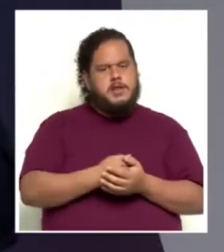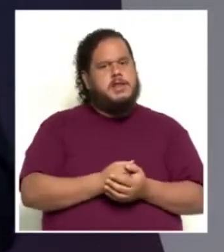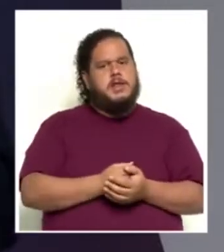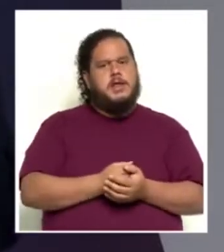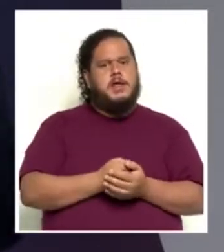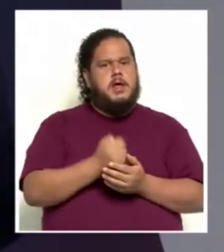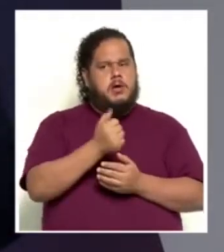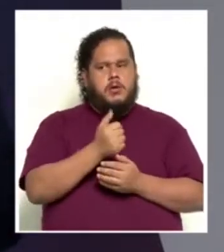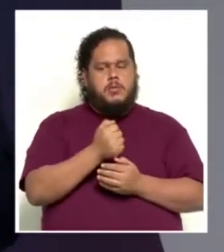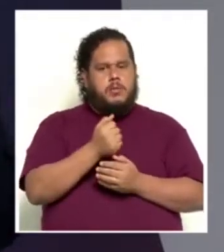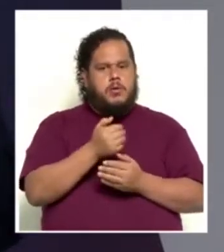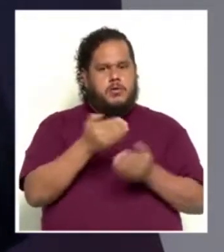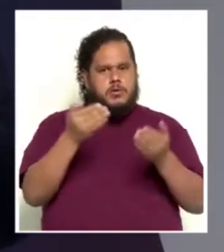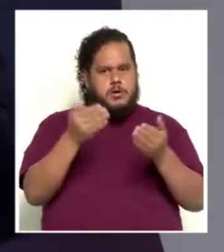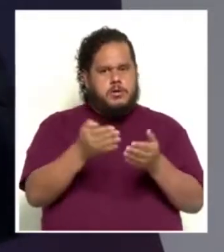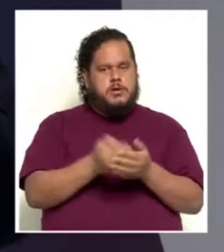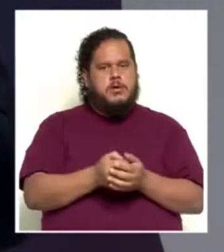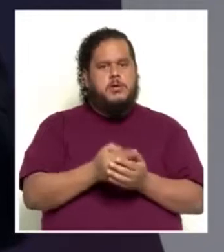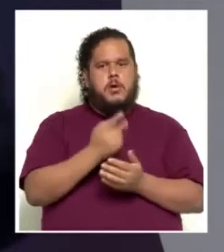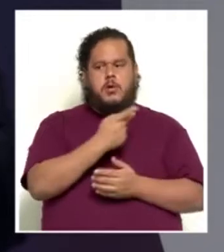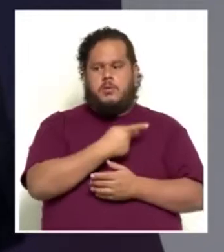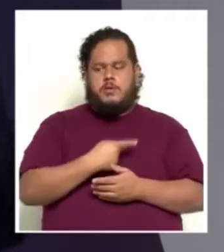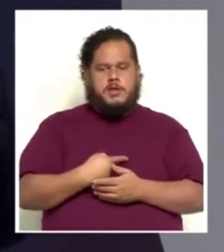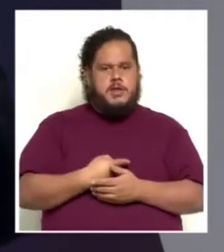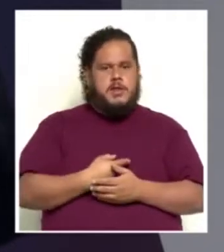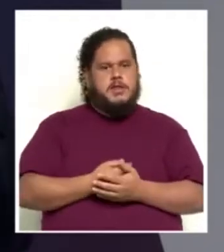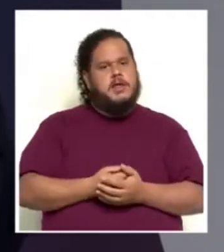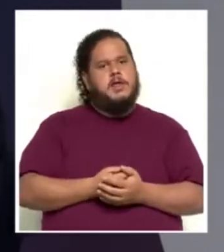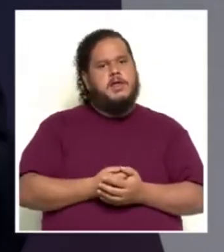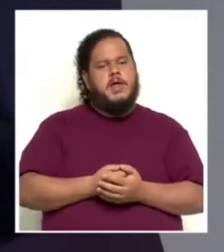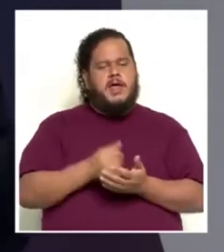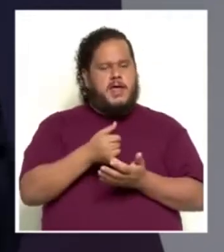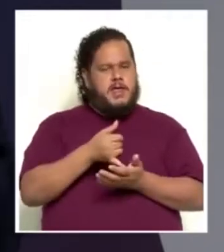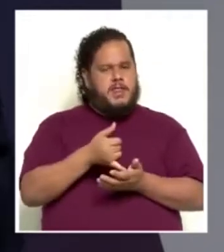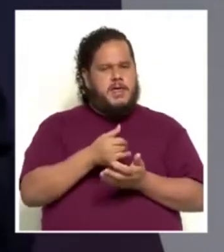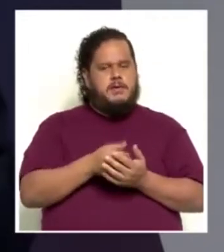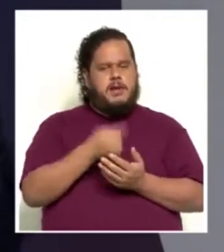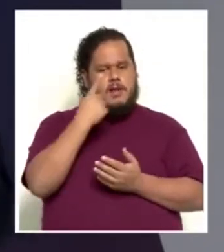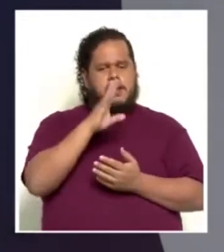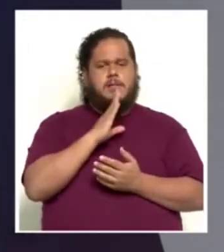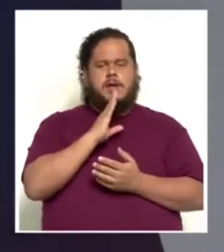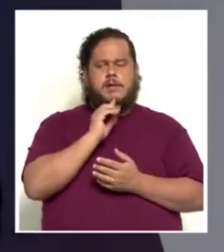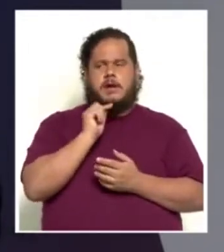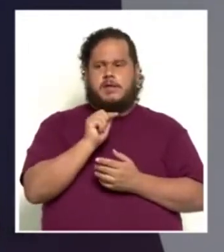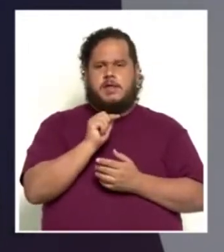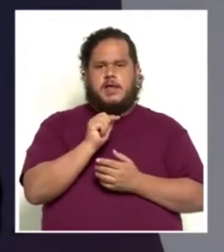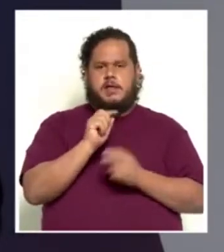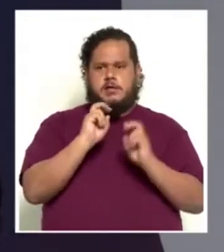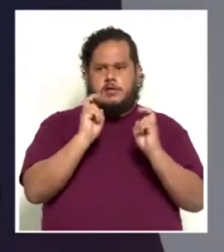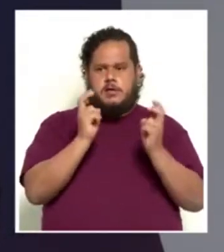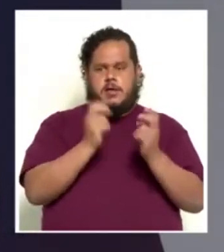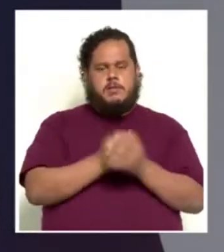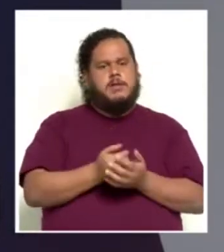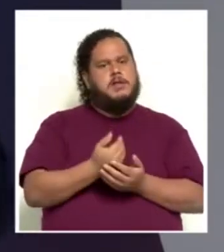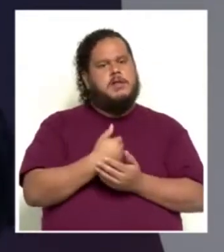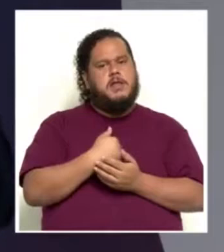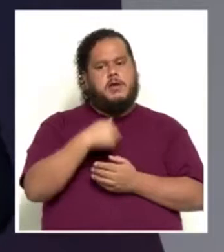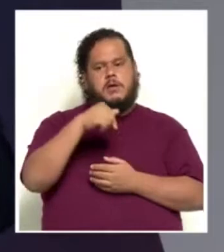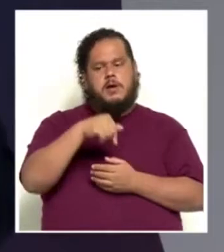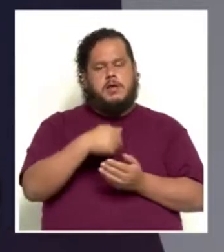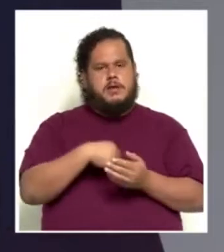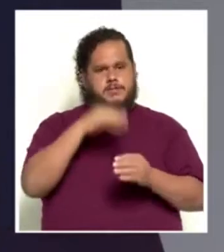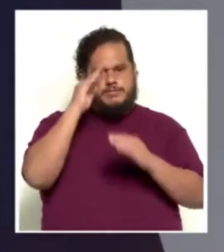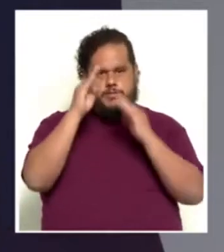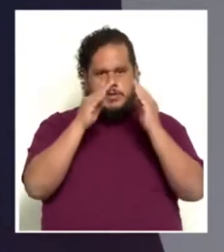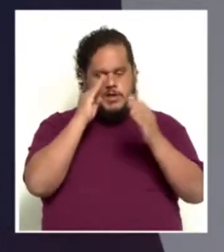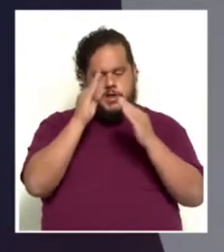con pocos atributos, una presidencia débil. Para hablar de estos temas, tengo aquí y